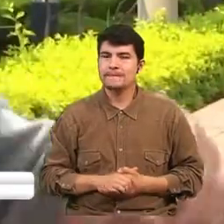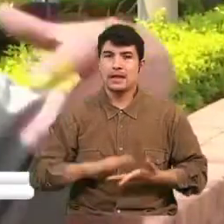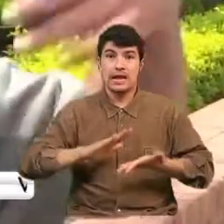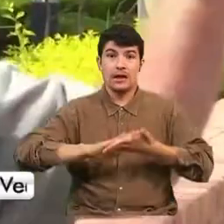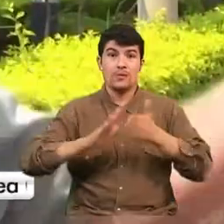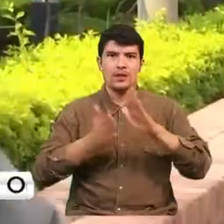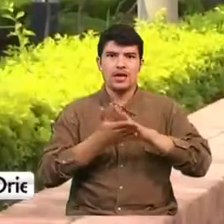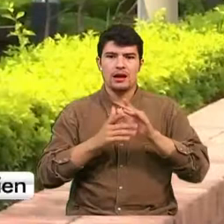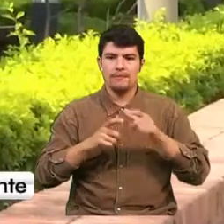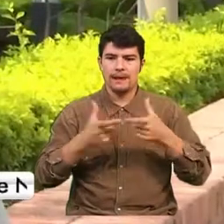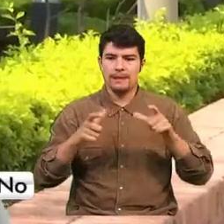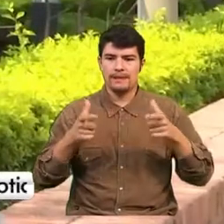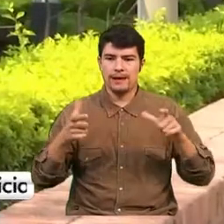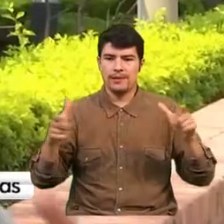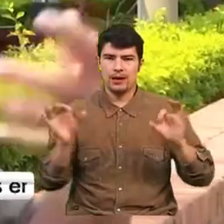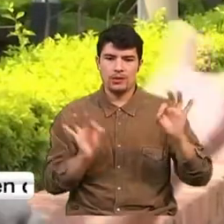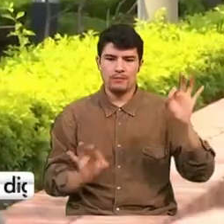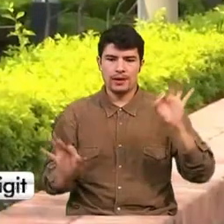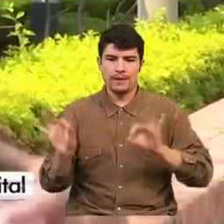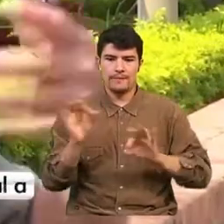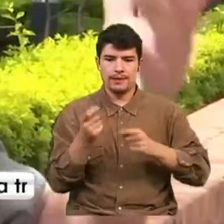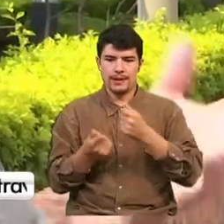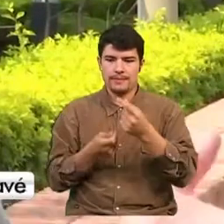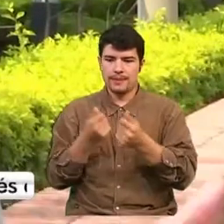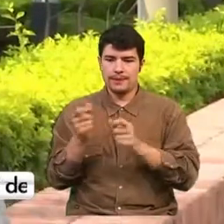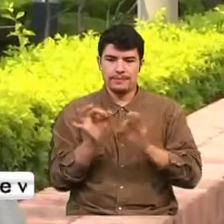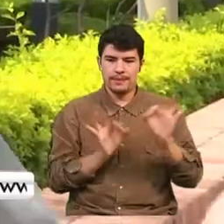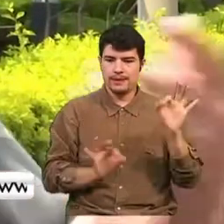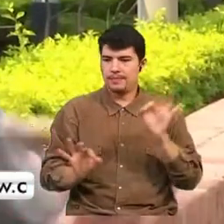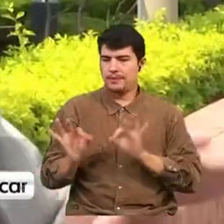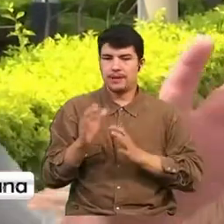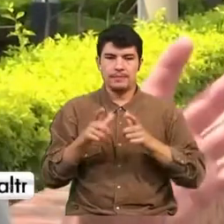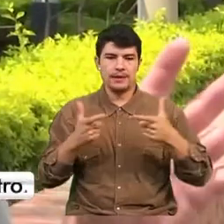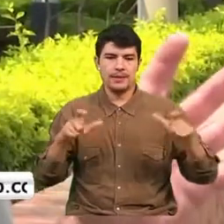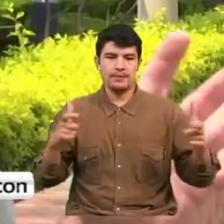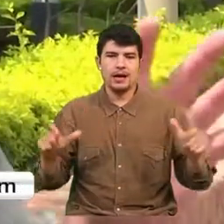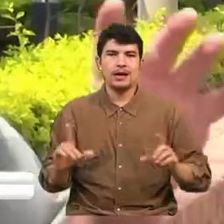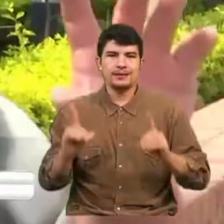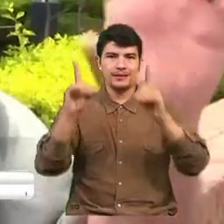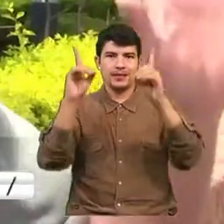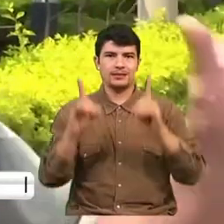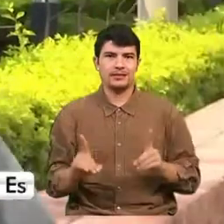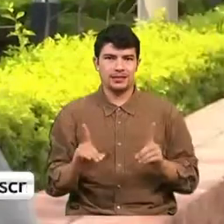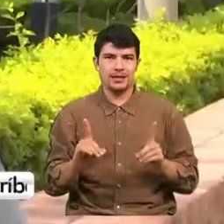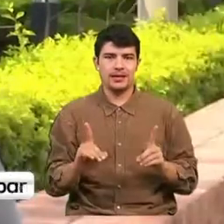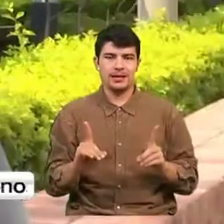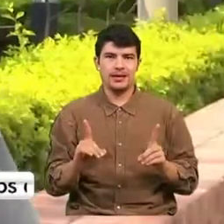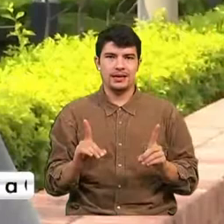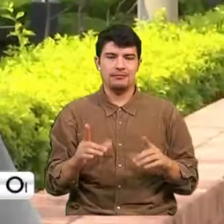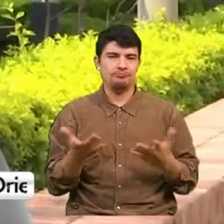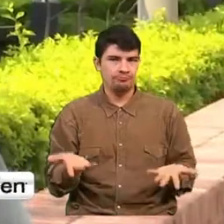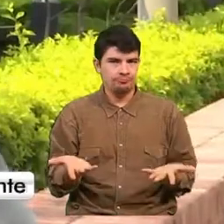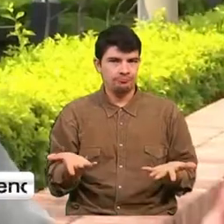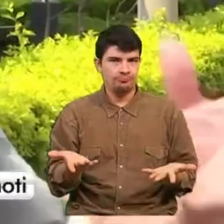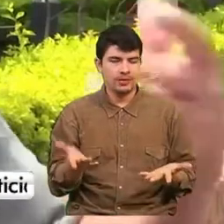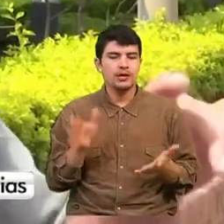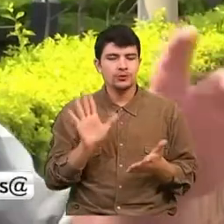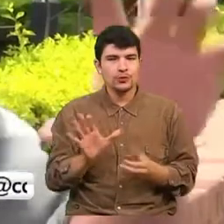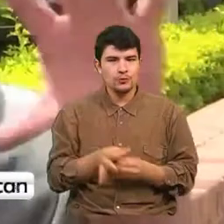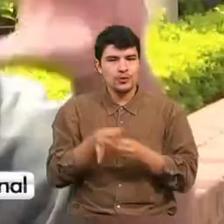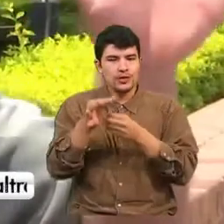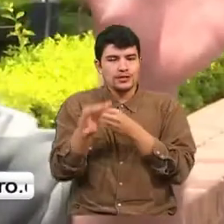crece, se organizan más su sociedad, sus comunidades, y deciden ya como